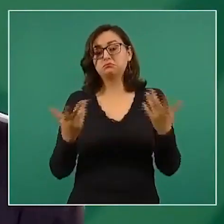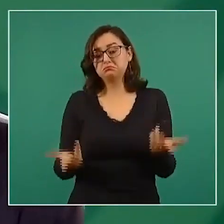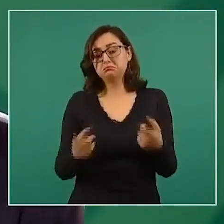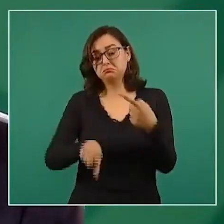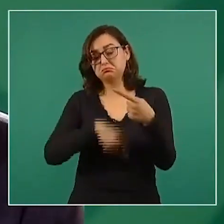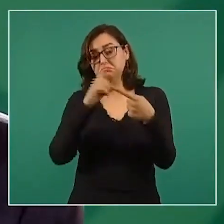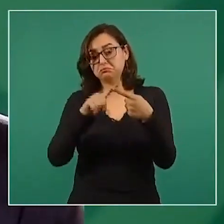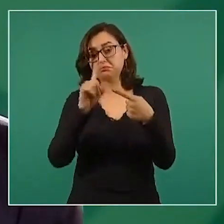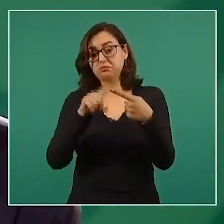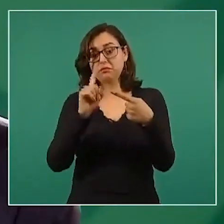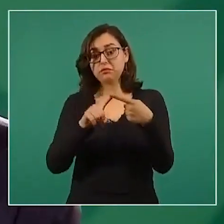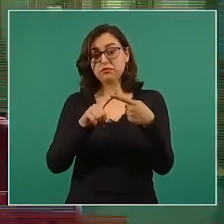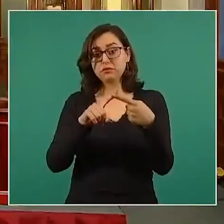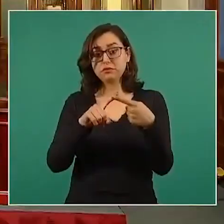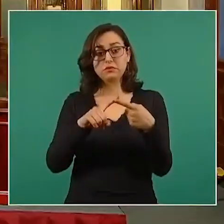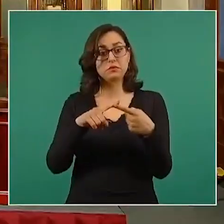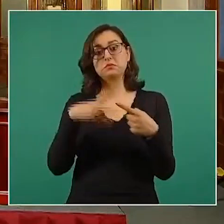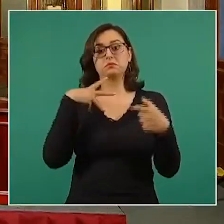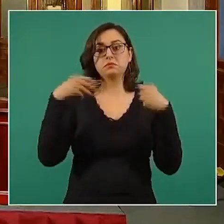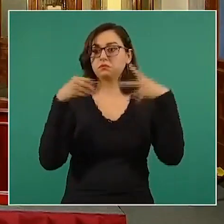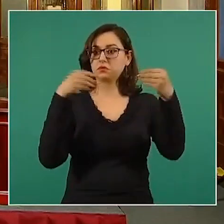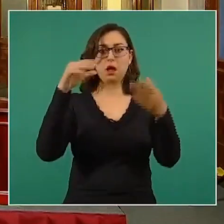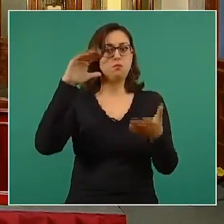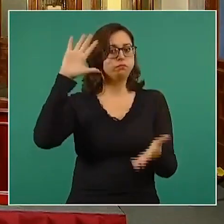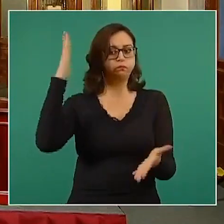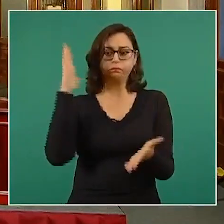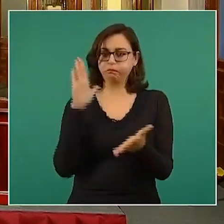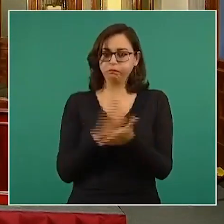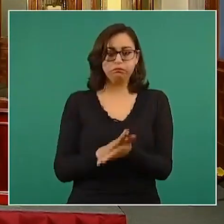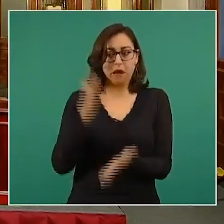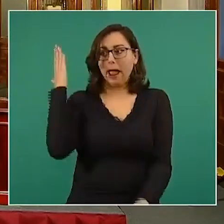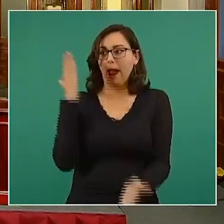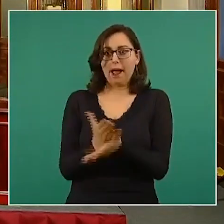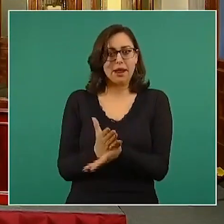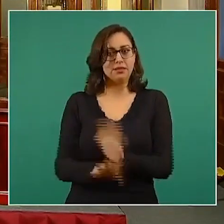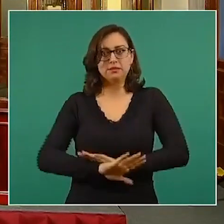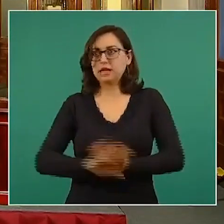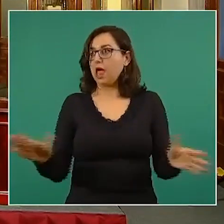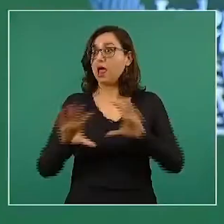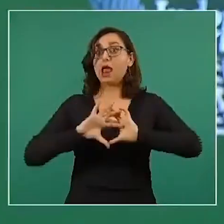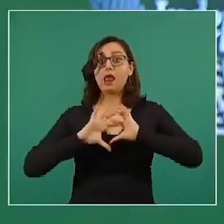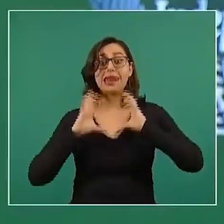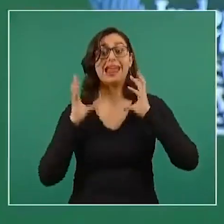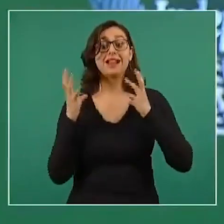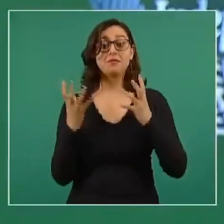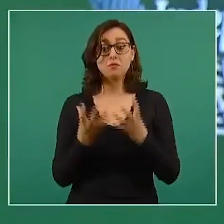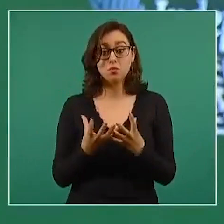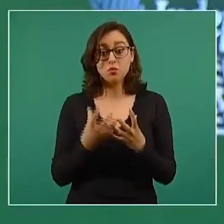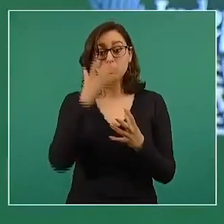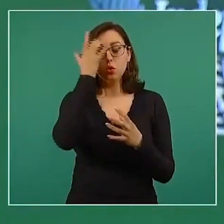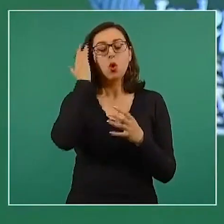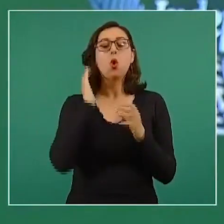una interrupción completa de la transmisión en todo el mundo, o bien a un estado